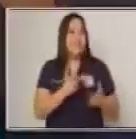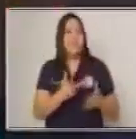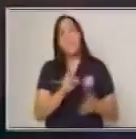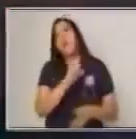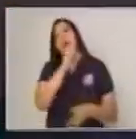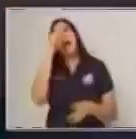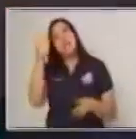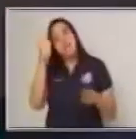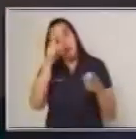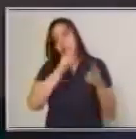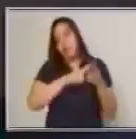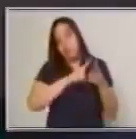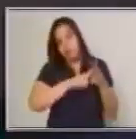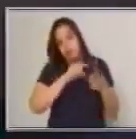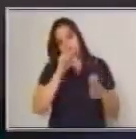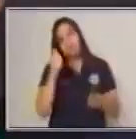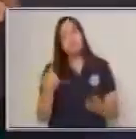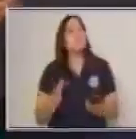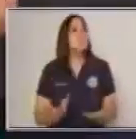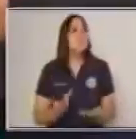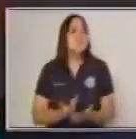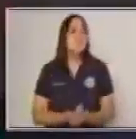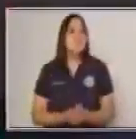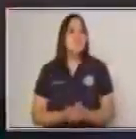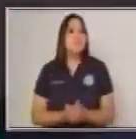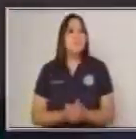recomendación que quiero dejarles es